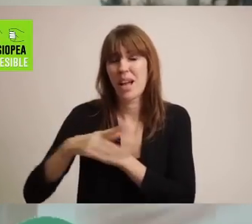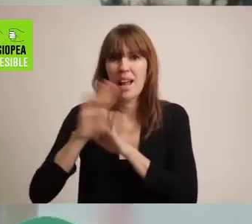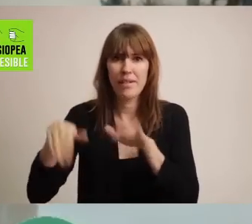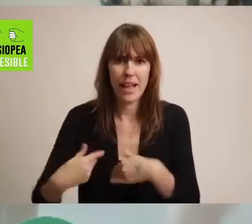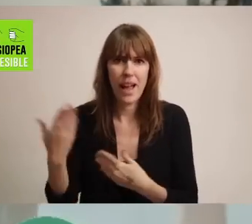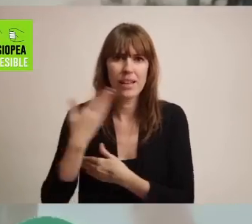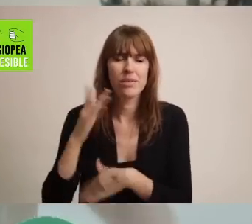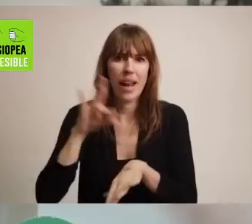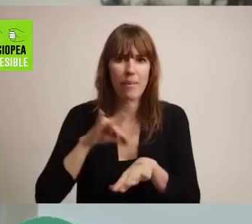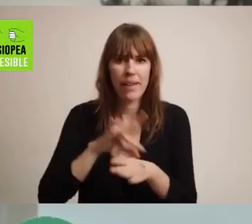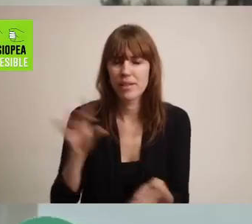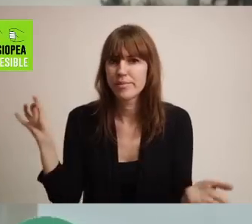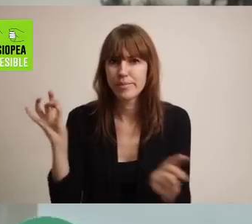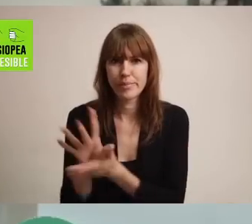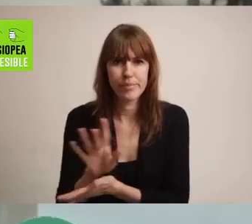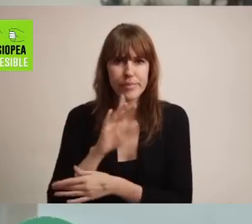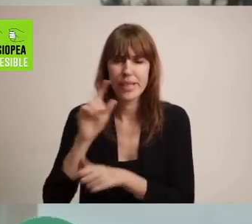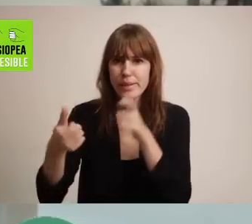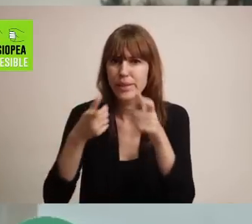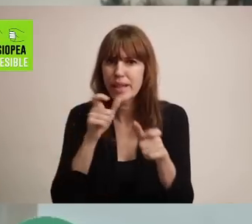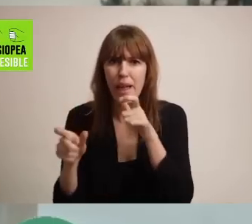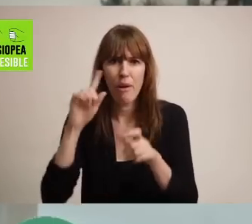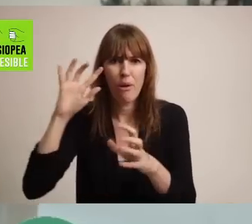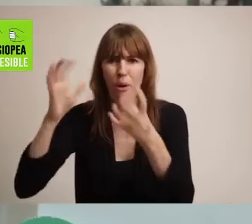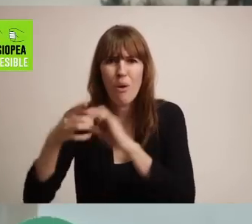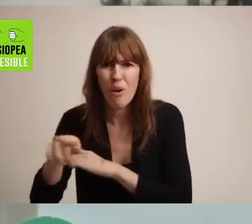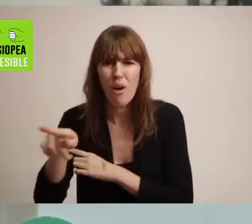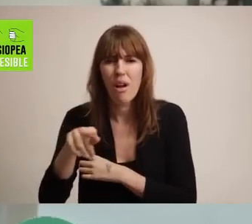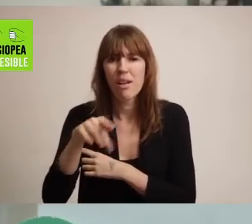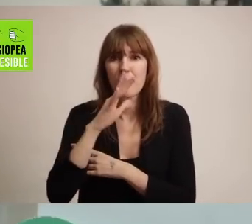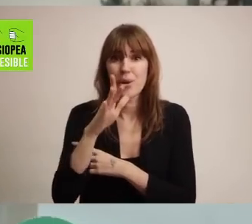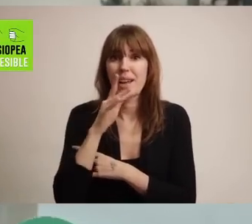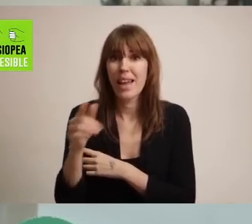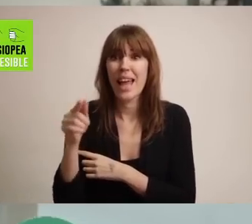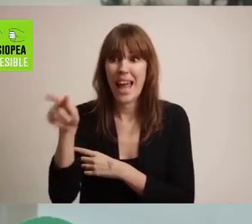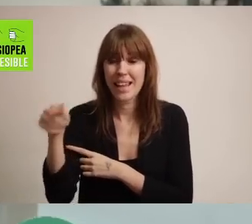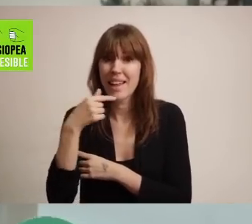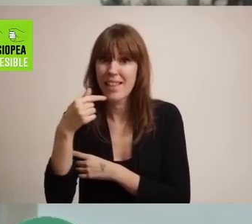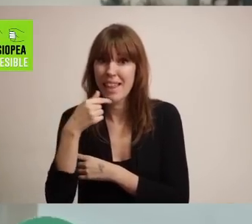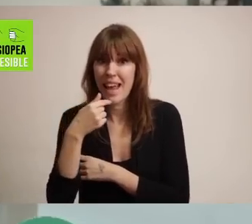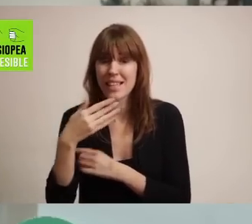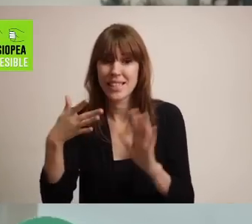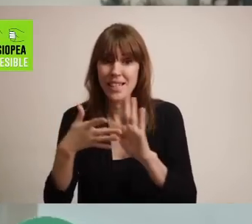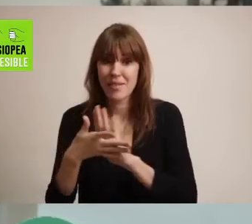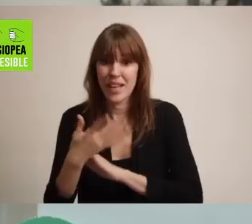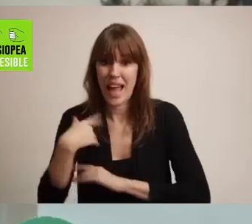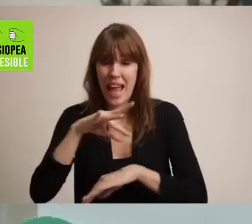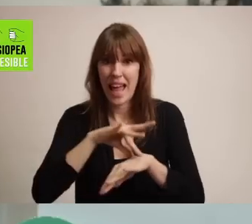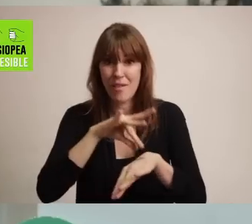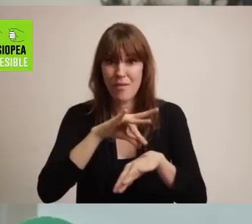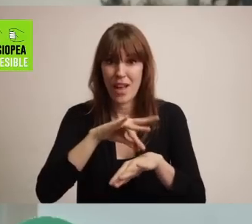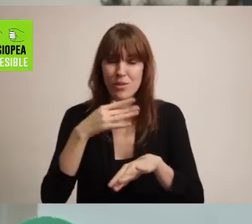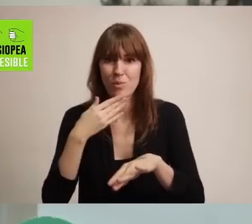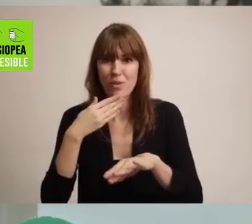fue vilipendiado, insultado, de todo, tomado por loco, porque decía que era por su gestión sobre el enfermo.